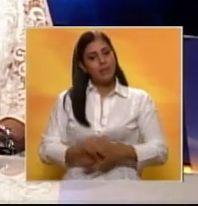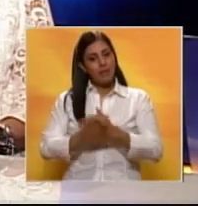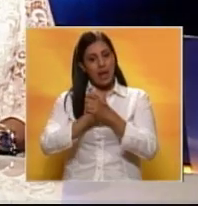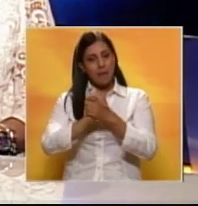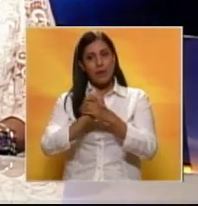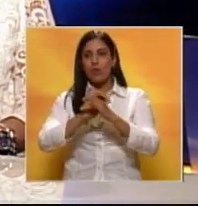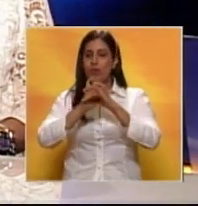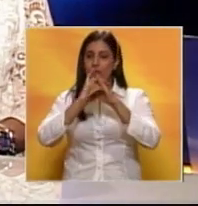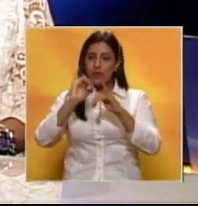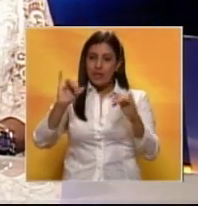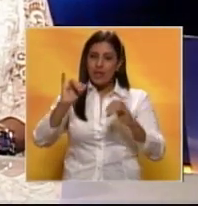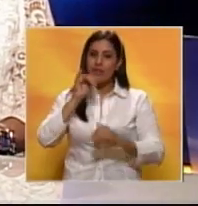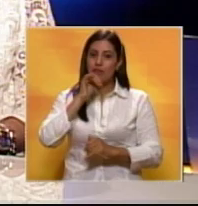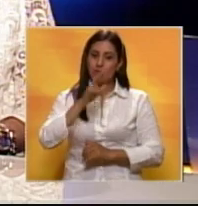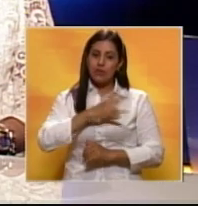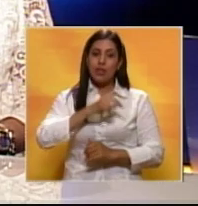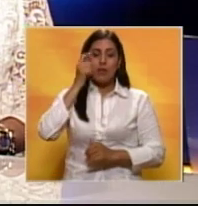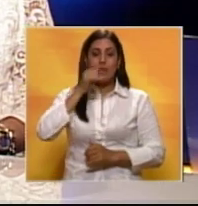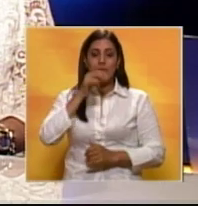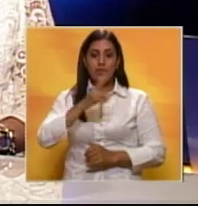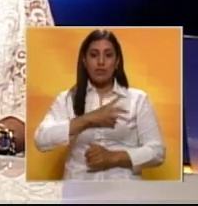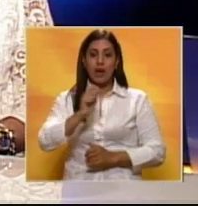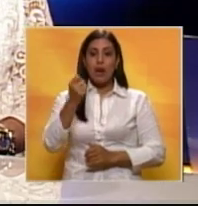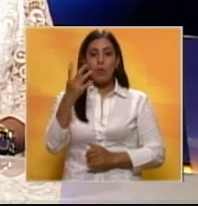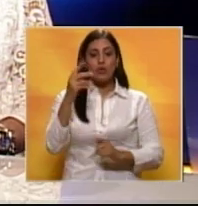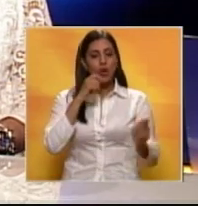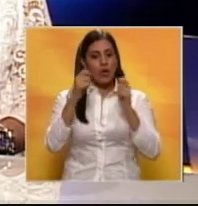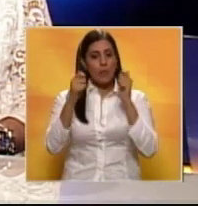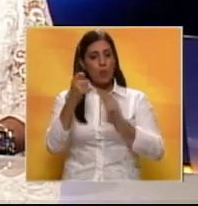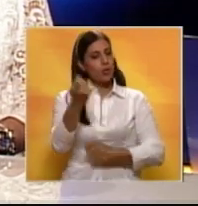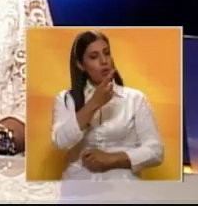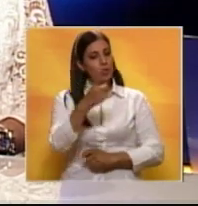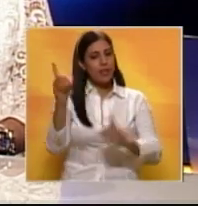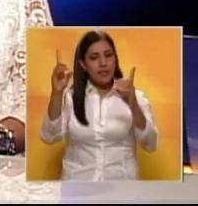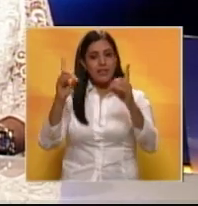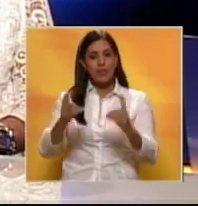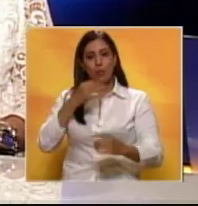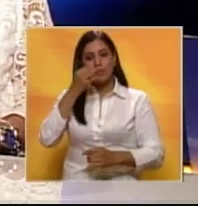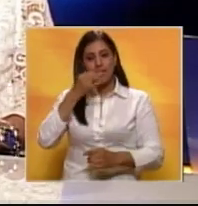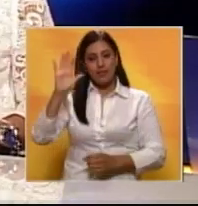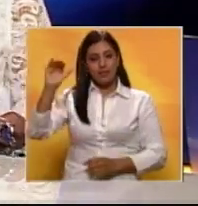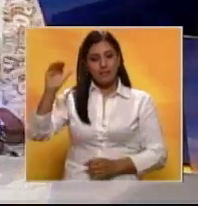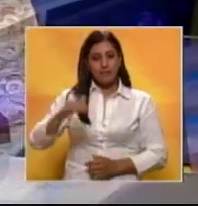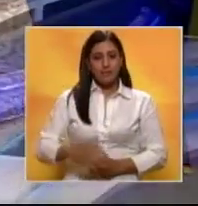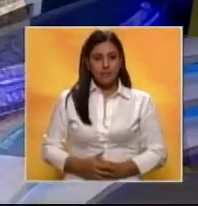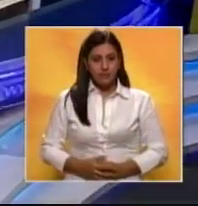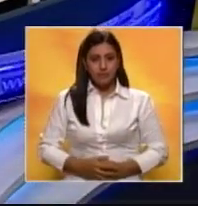Amigos, hasta aquí la presente emisión. Recuerden, Noticiero Venevisión Canal 4 reporta, ustedes deciden.